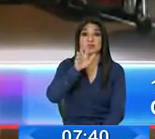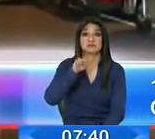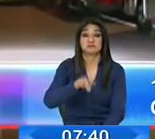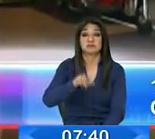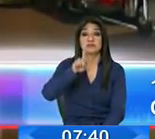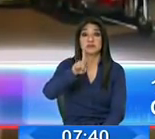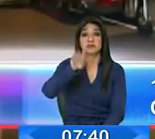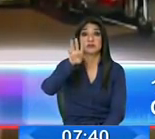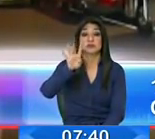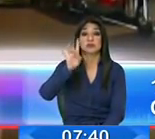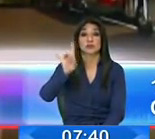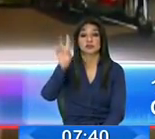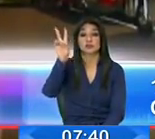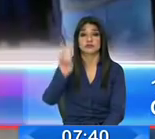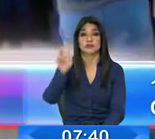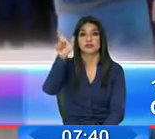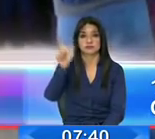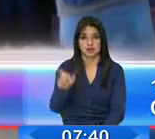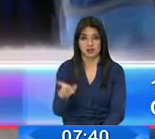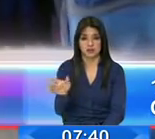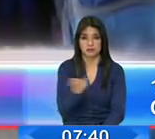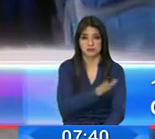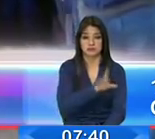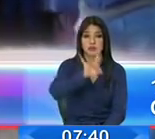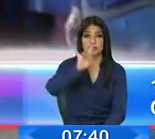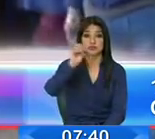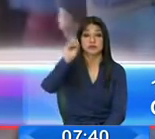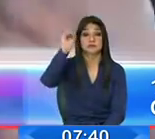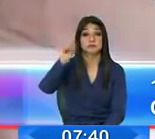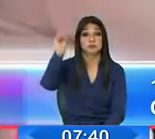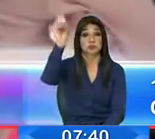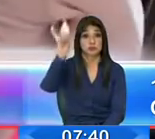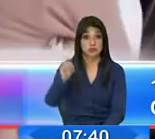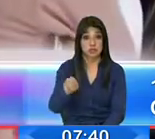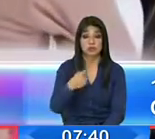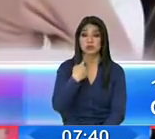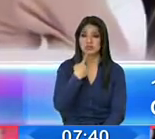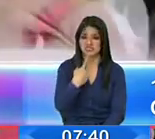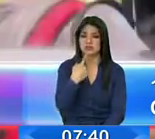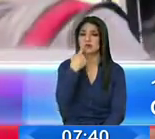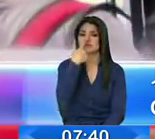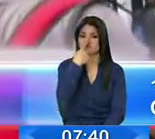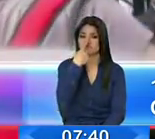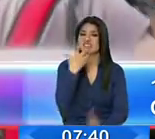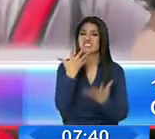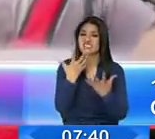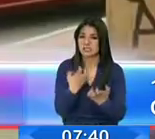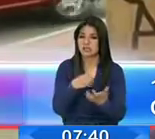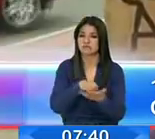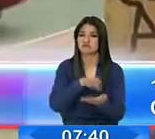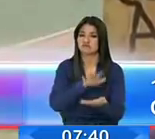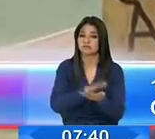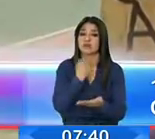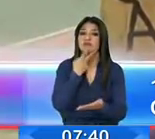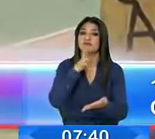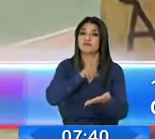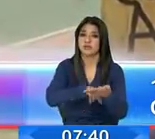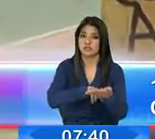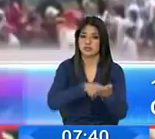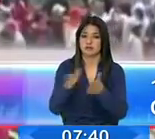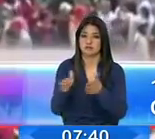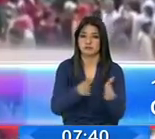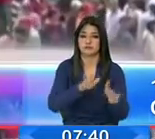3,148 venezolanos. De ellos, el 80% manifestó su interés de aplicar a la visa. De ese grupo,